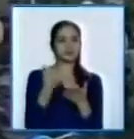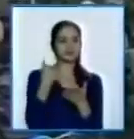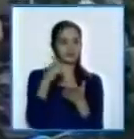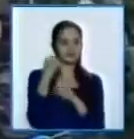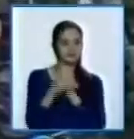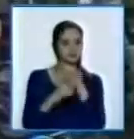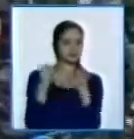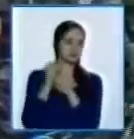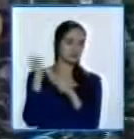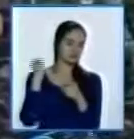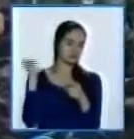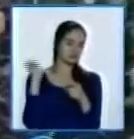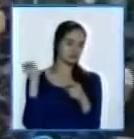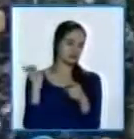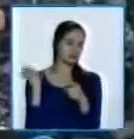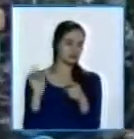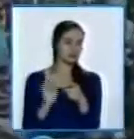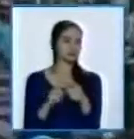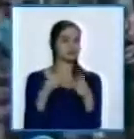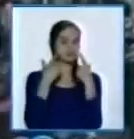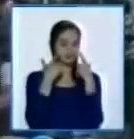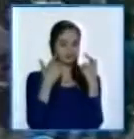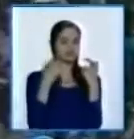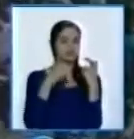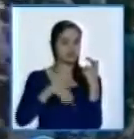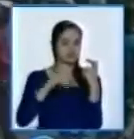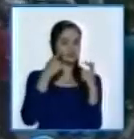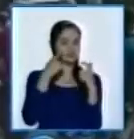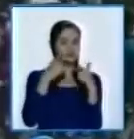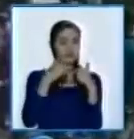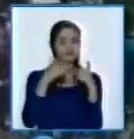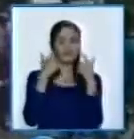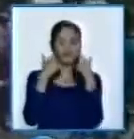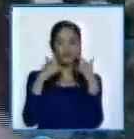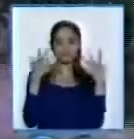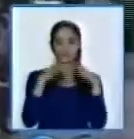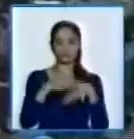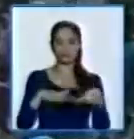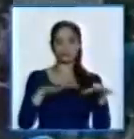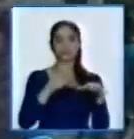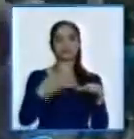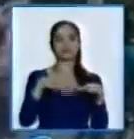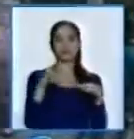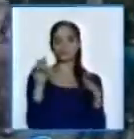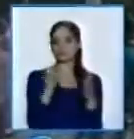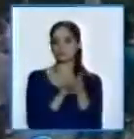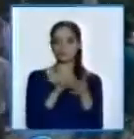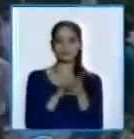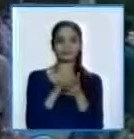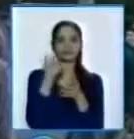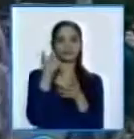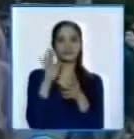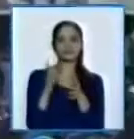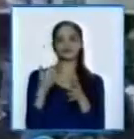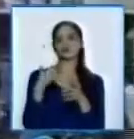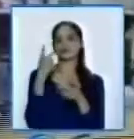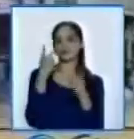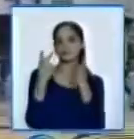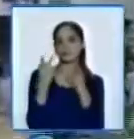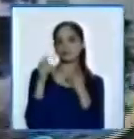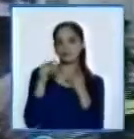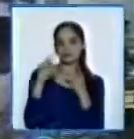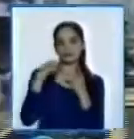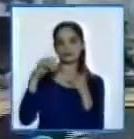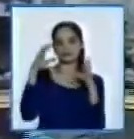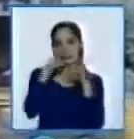de trayectoria y bastante reconocido en el sector. Luego de los hechos, el sitio tuvo que seguir cargando la cruz de haber sido visitado esa noche